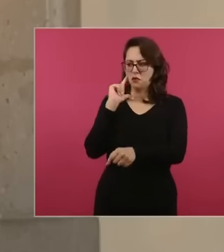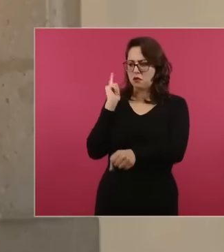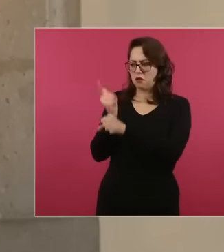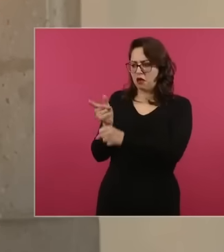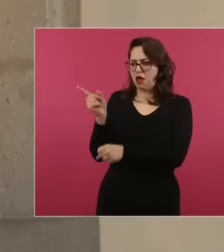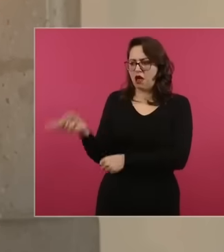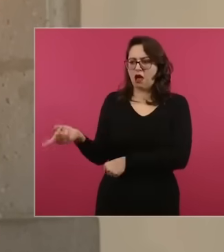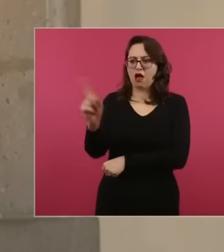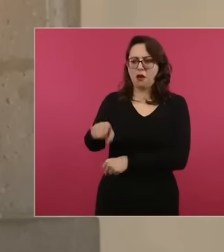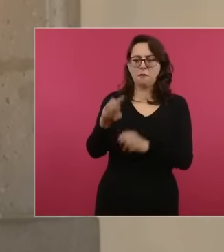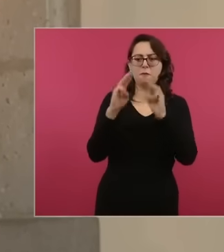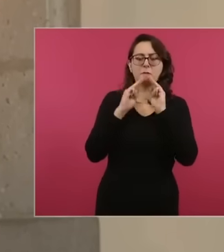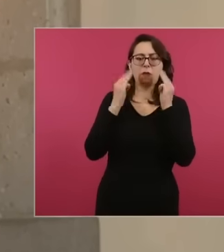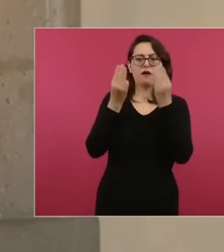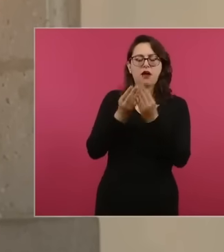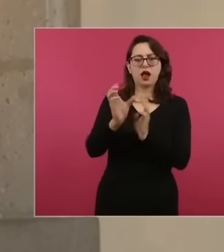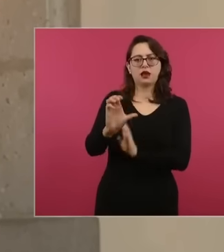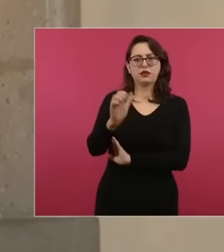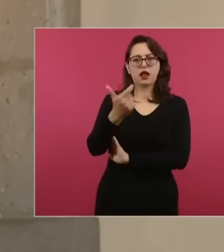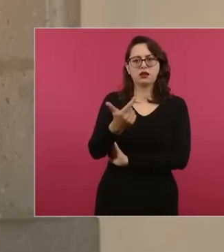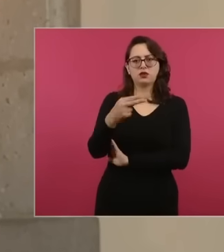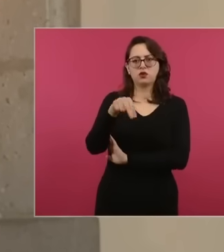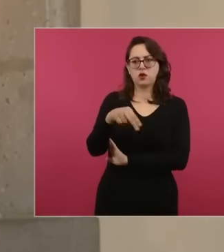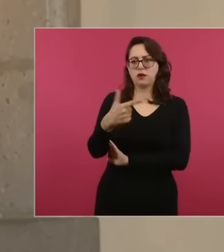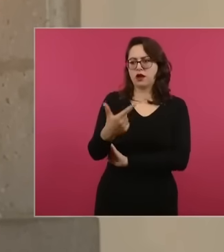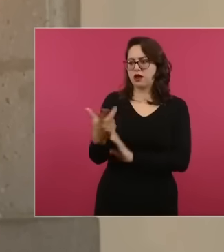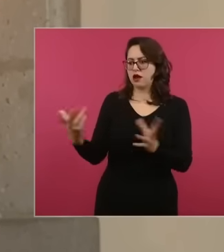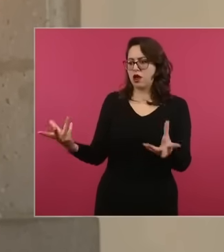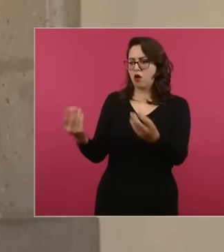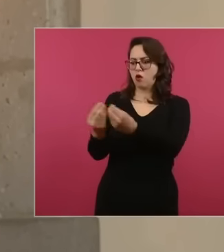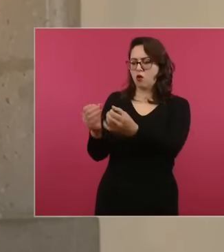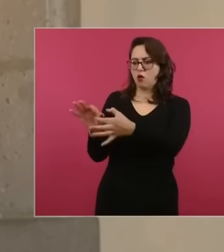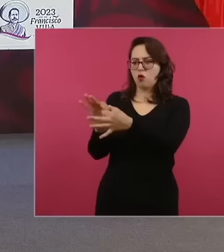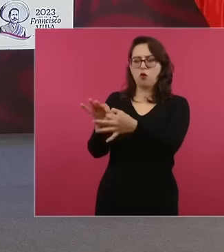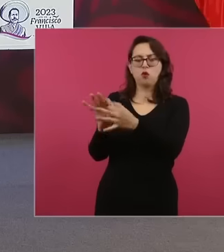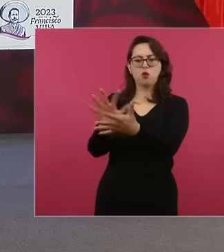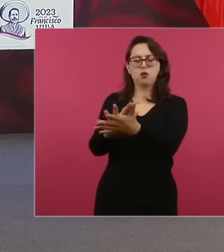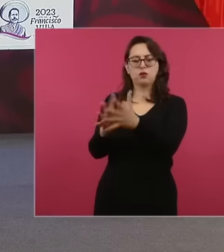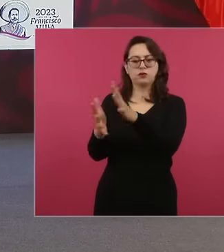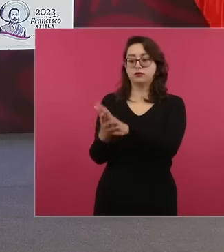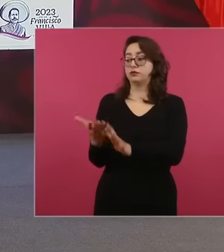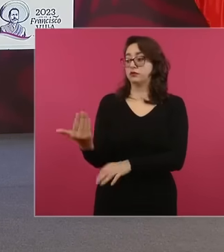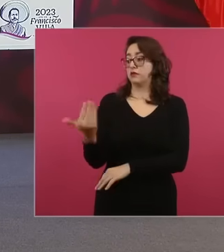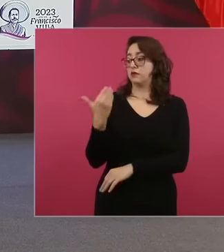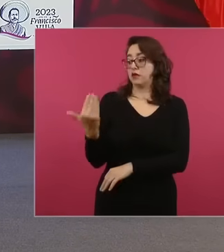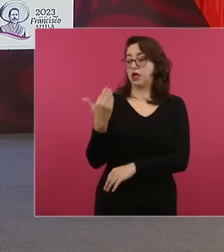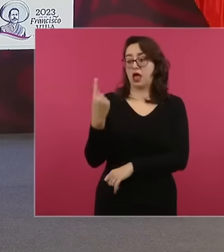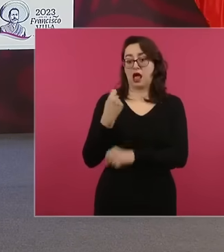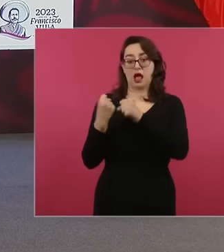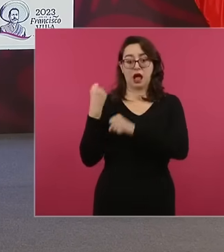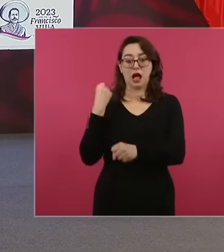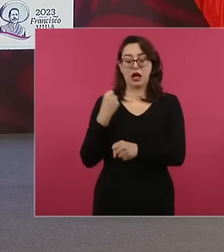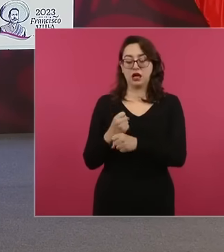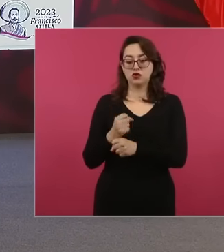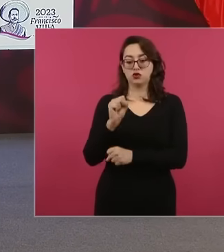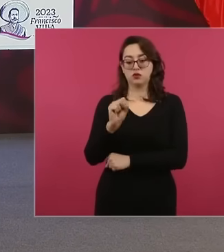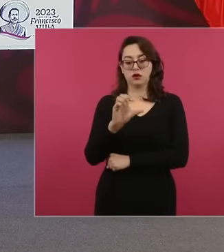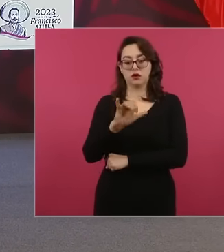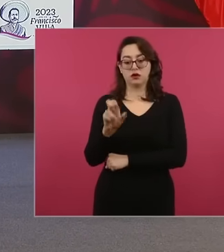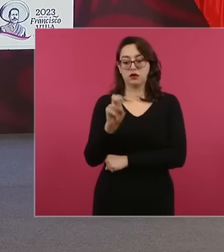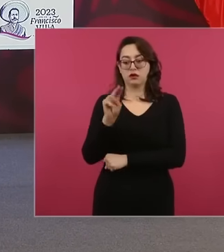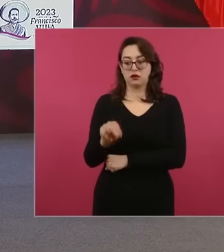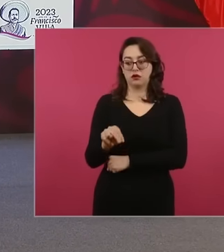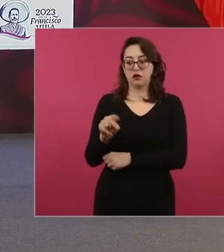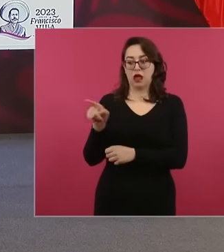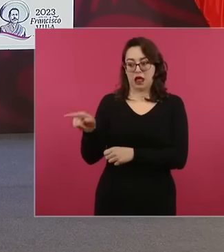de este año le fue confirmada su destitución como magistrado de la suprema corte de justicia de la nación el